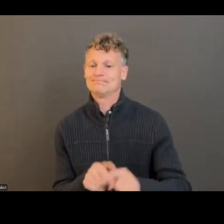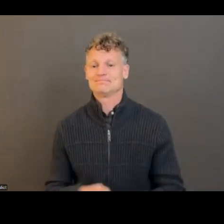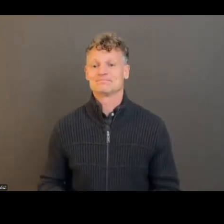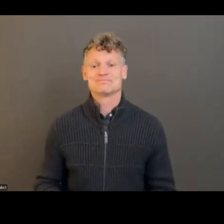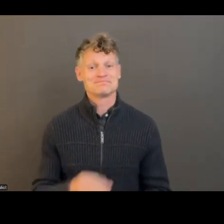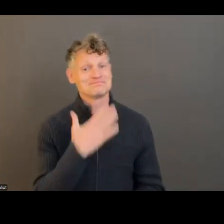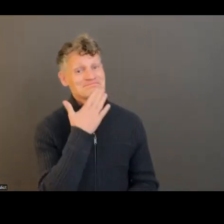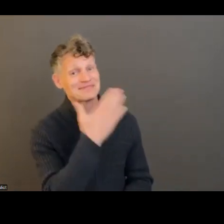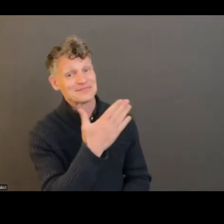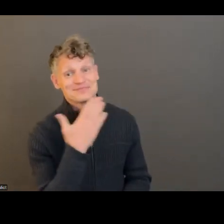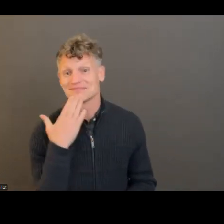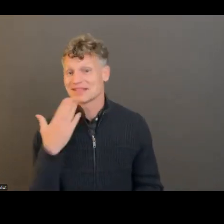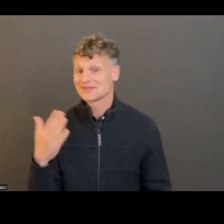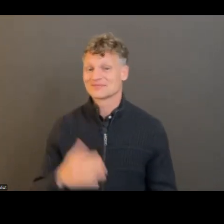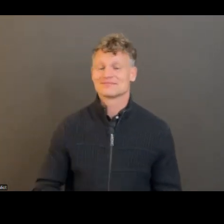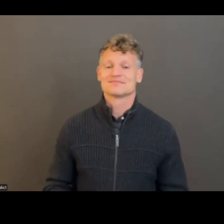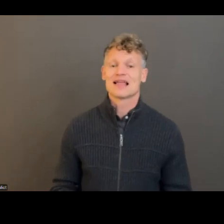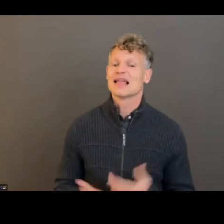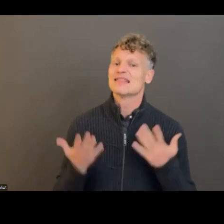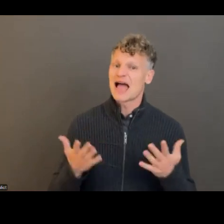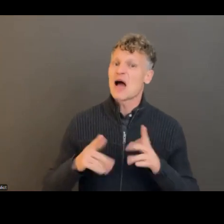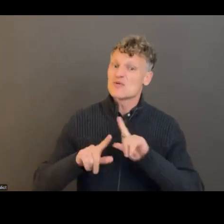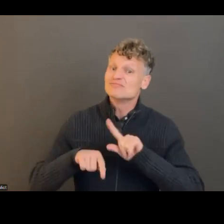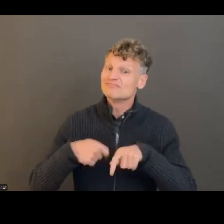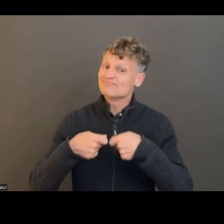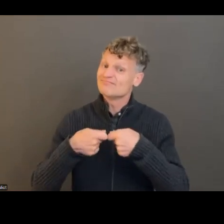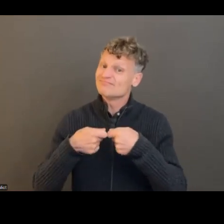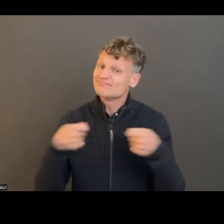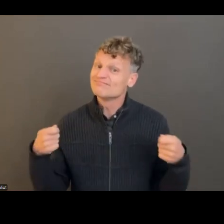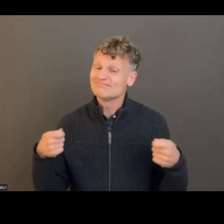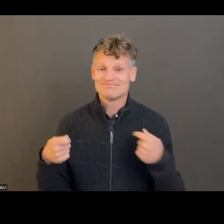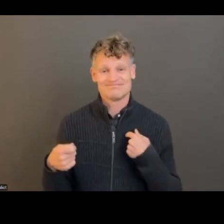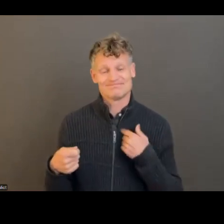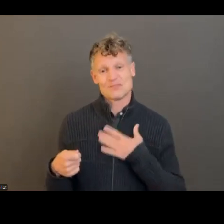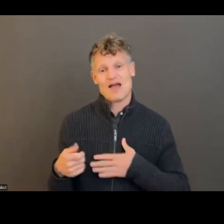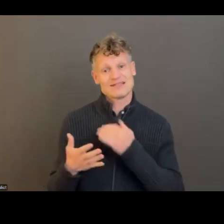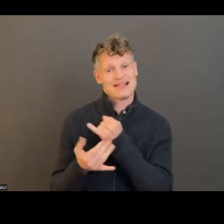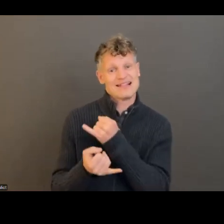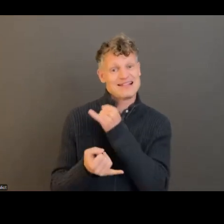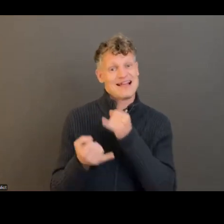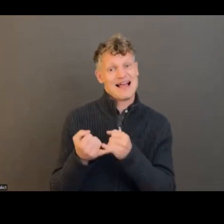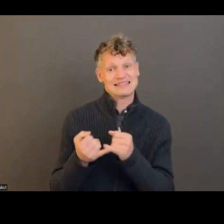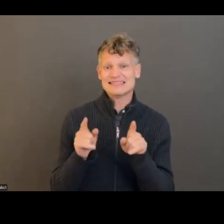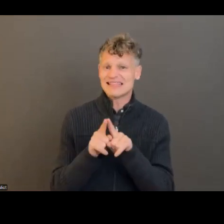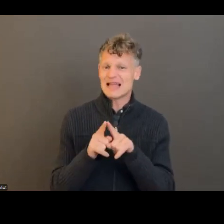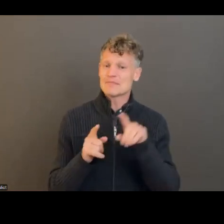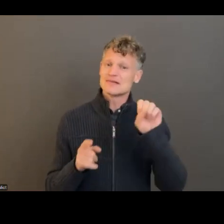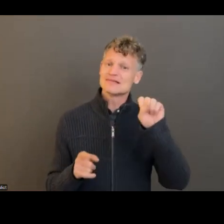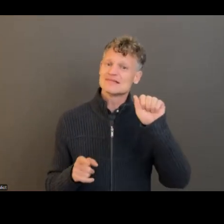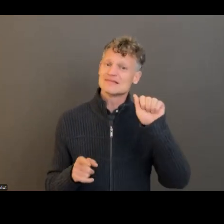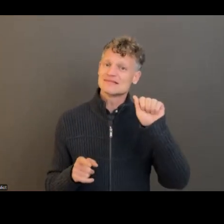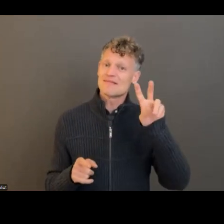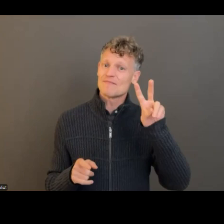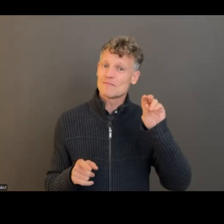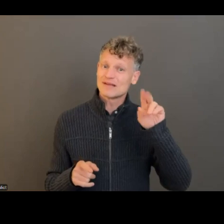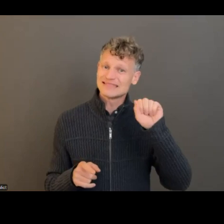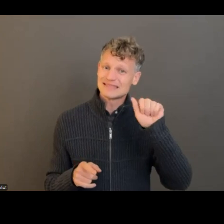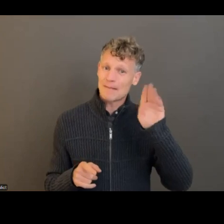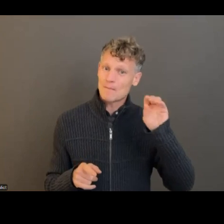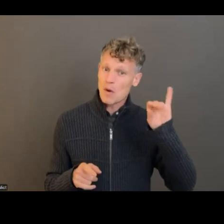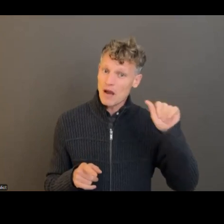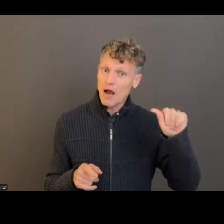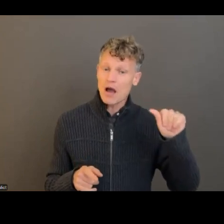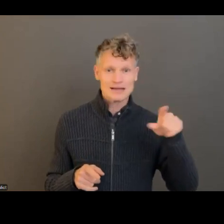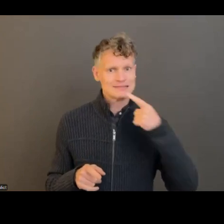las actividades que podemos desarrollar. Gracias. Nuevamente, a medida que concluimos, como dijo la doctora Saboya, les queremos agradecer a